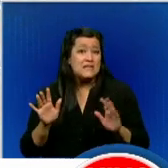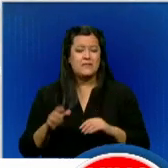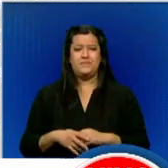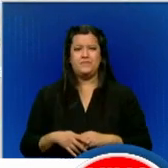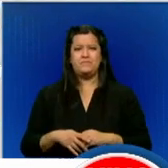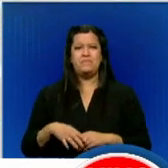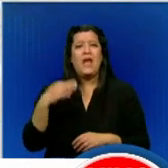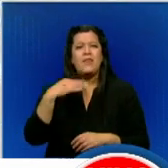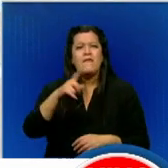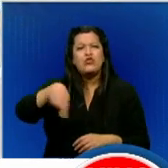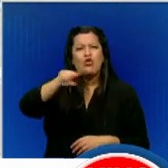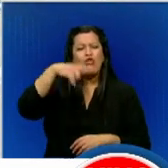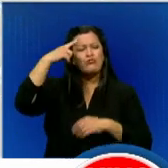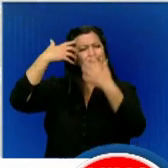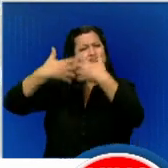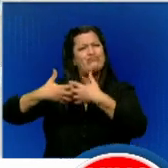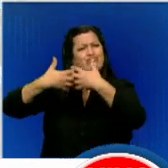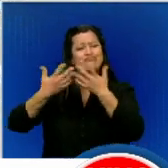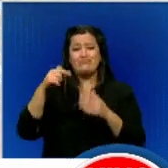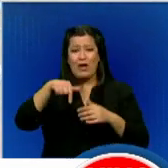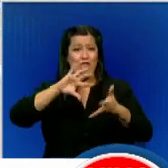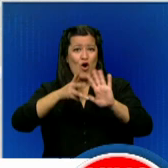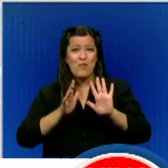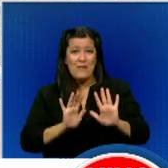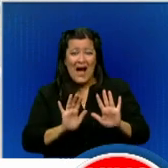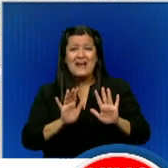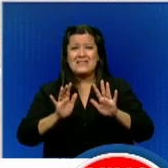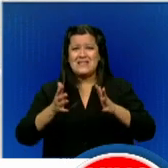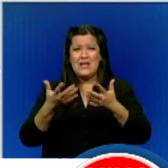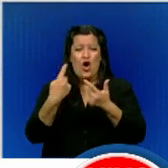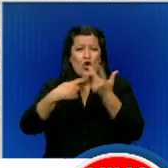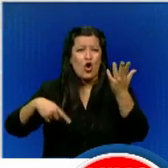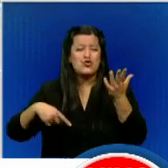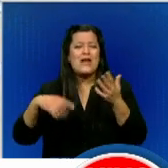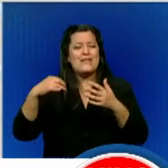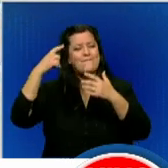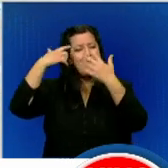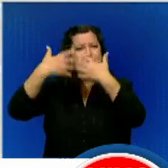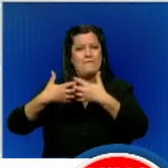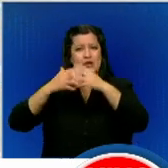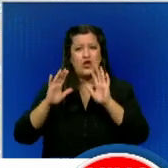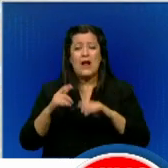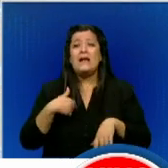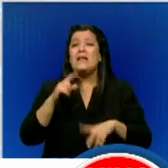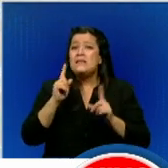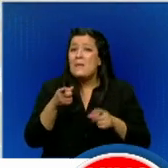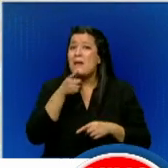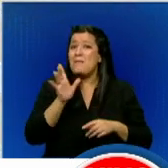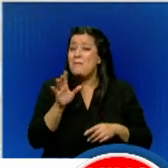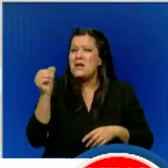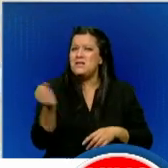debemos reflexionar ante este tipo de acciones y lo que me parece